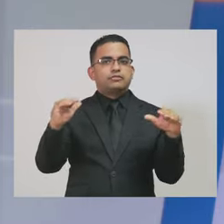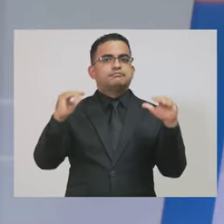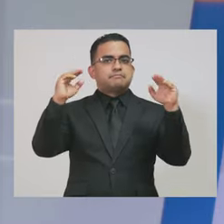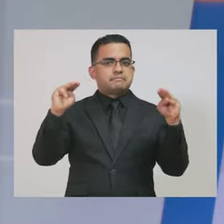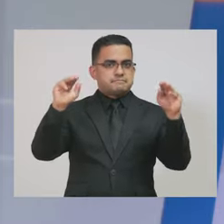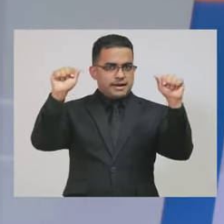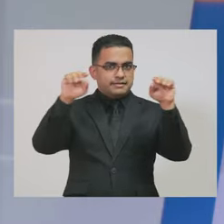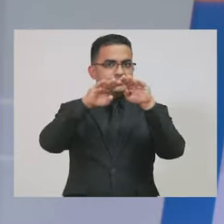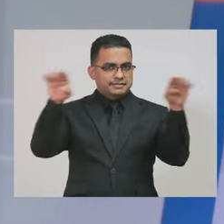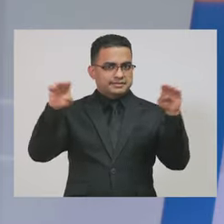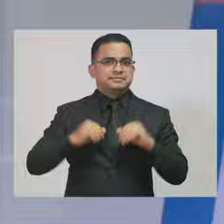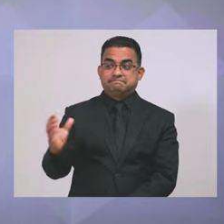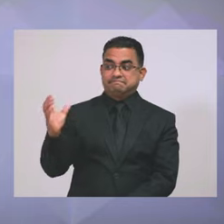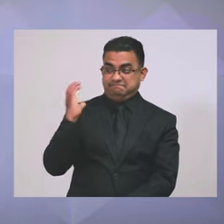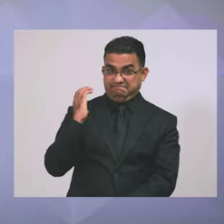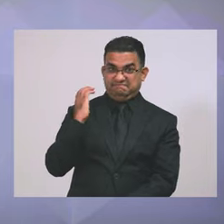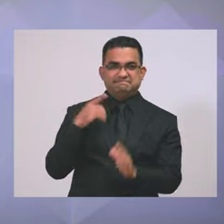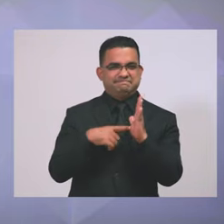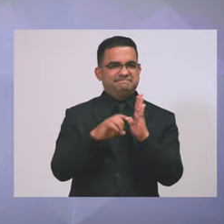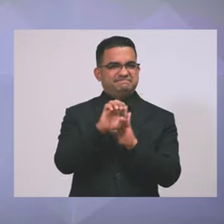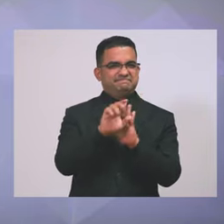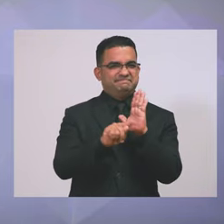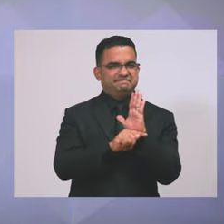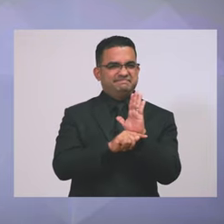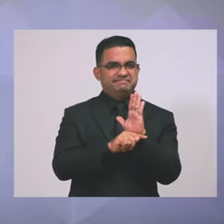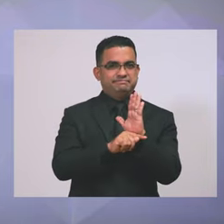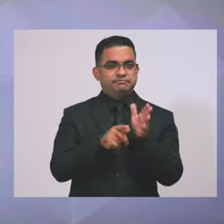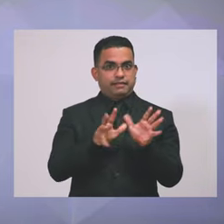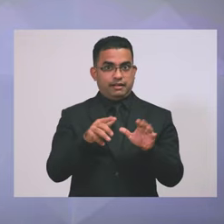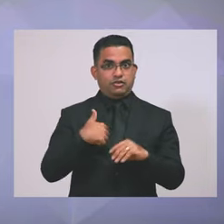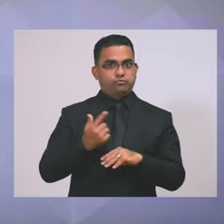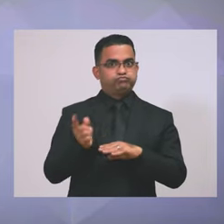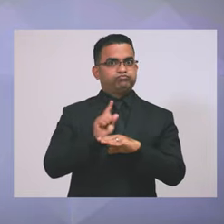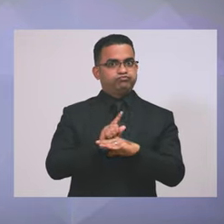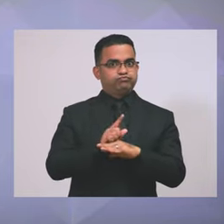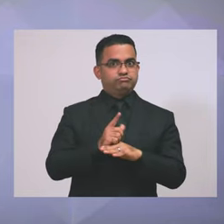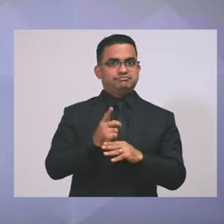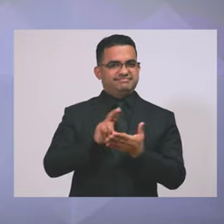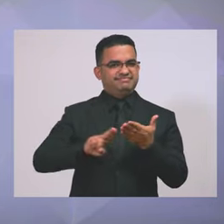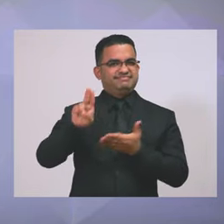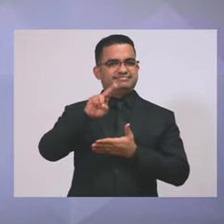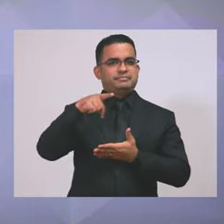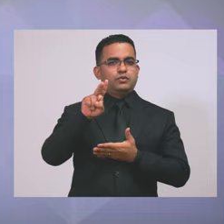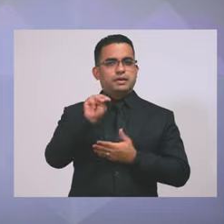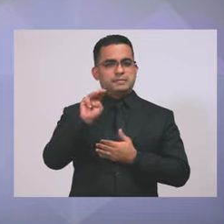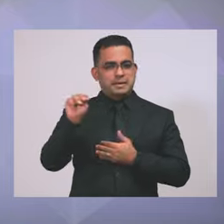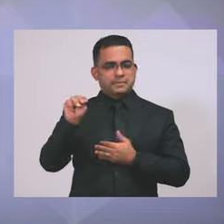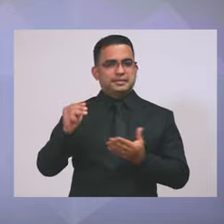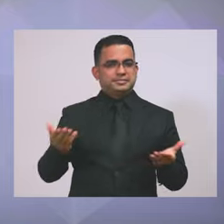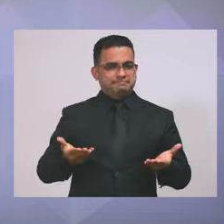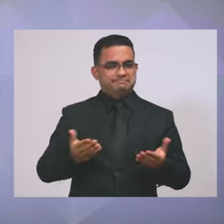programas de grado y maestría en virtud de las atribuciones que me confieren los estatutos de la